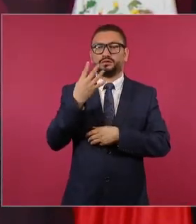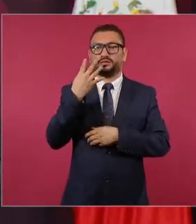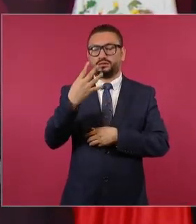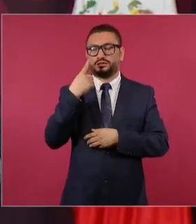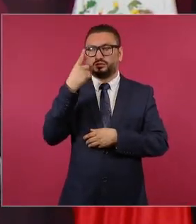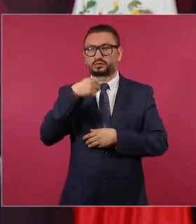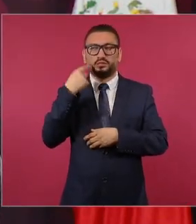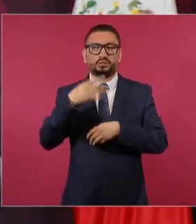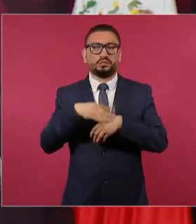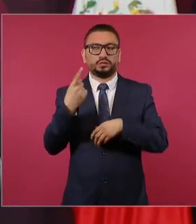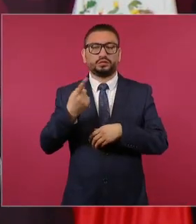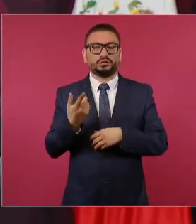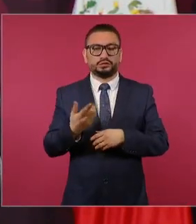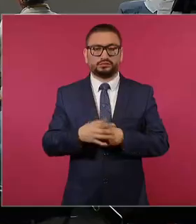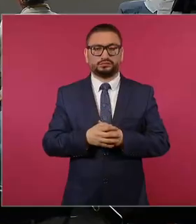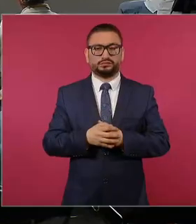horas